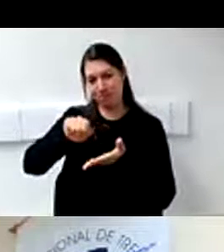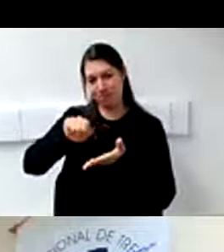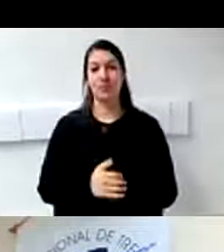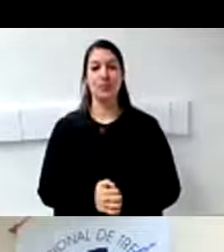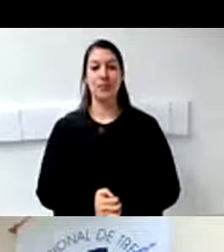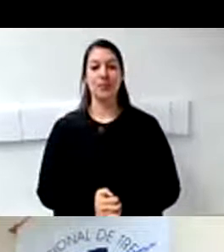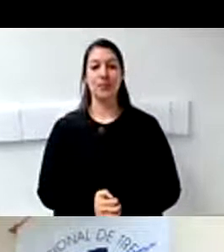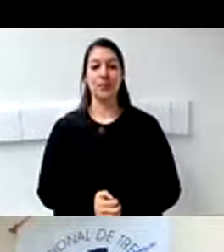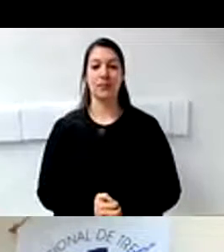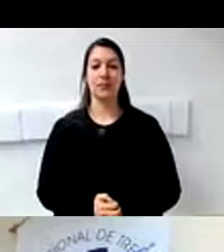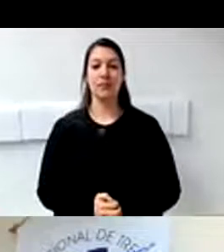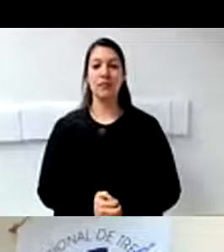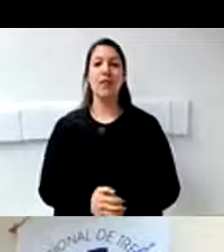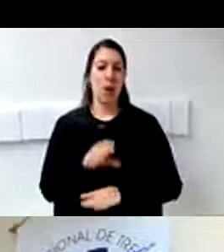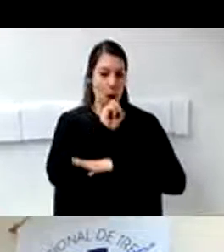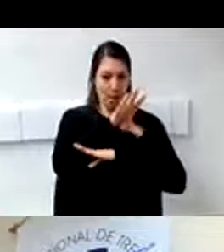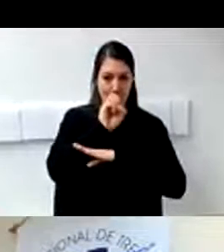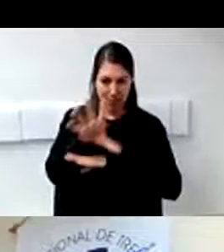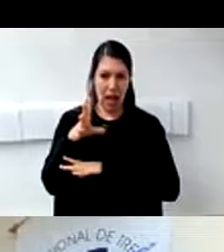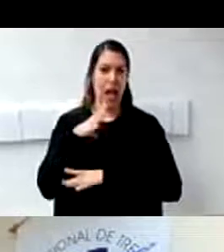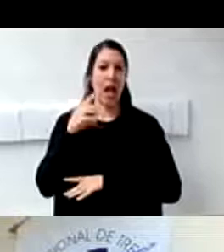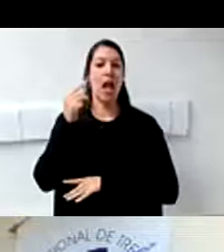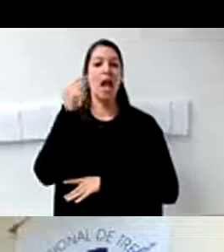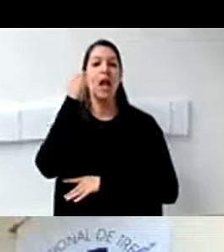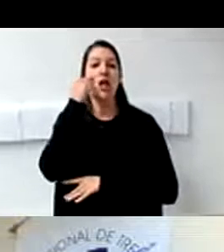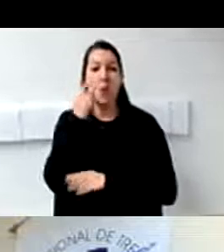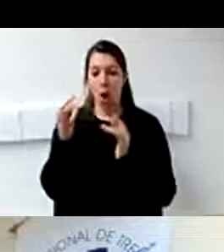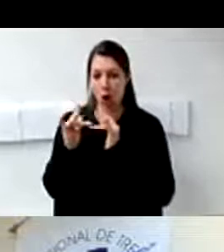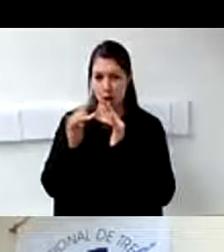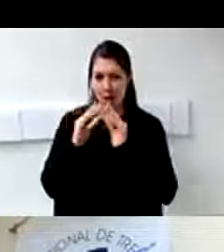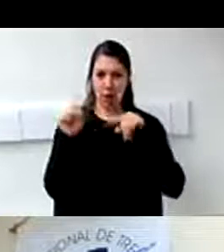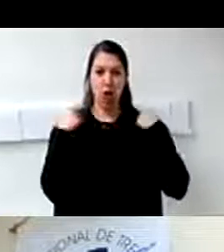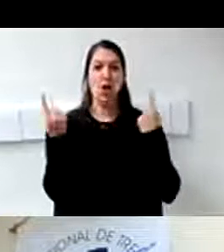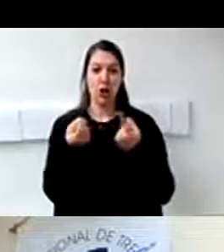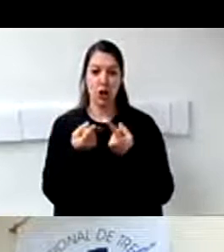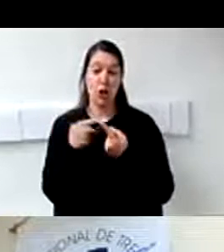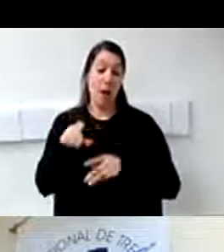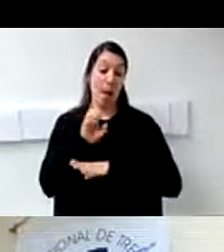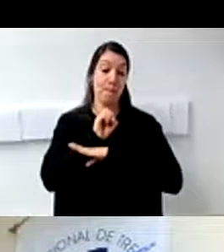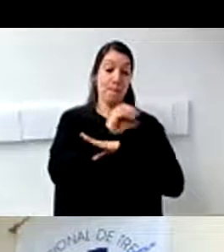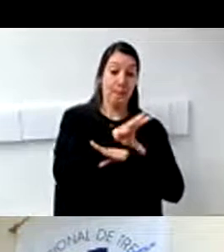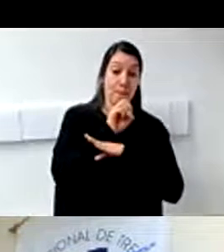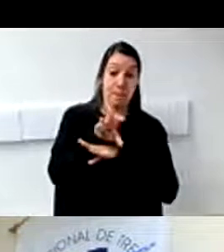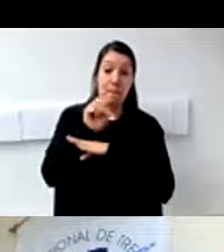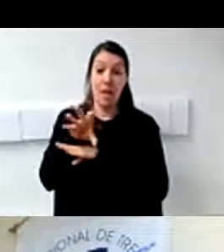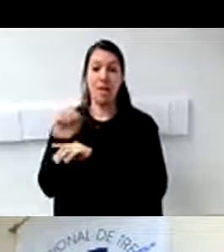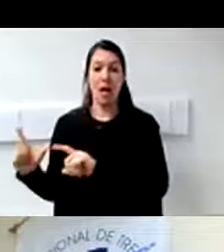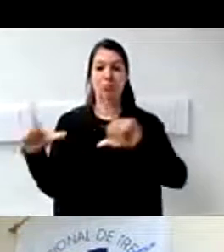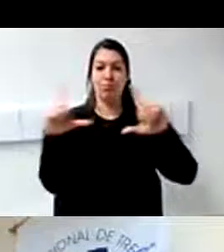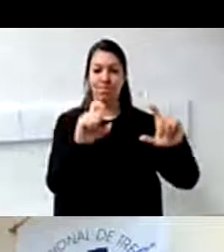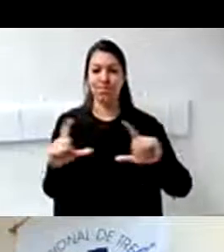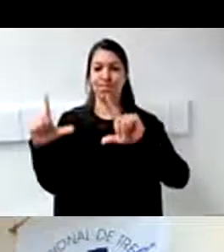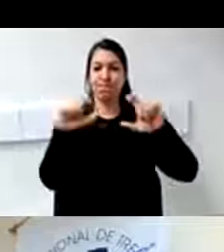van las presentaciones. Bien, sí. Nosotros vamos a mandar las presentaciones, se van a mandar desde acá. Entonces,